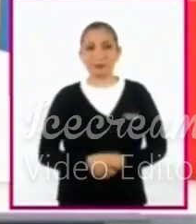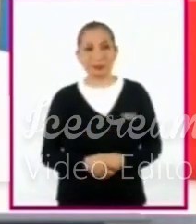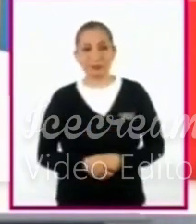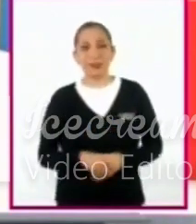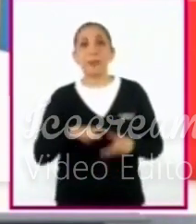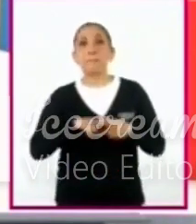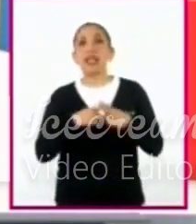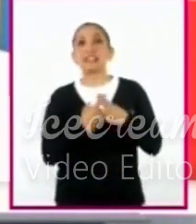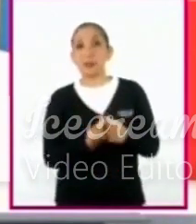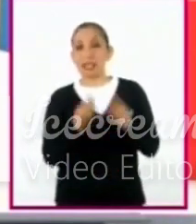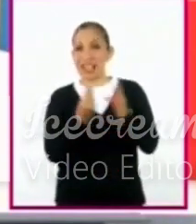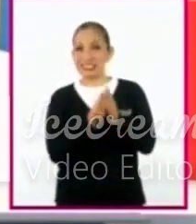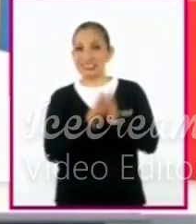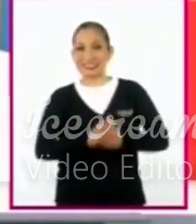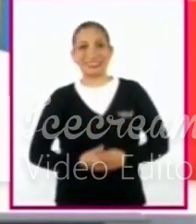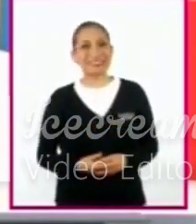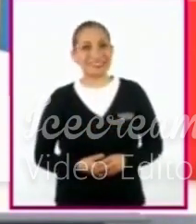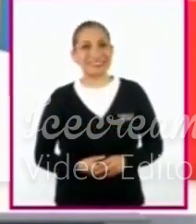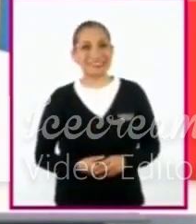Empecemos con la sesión.